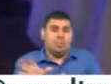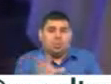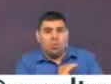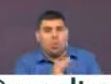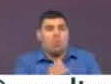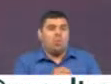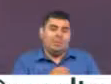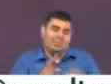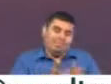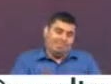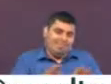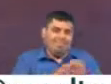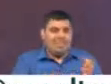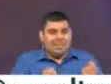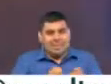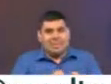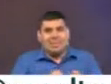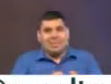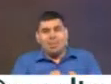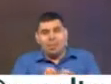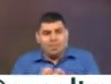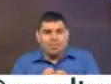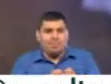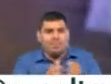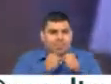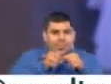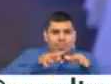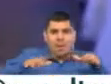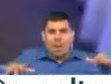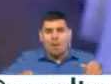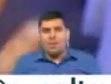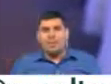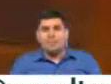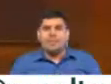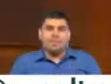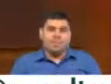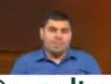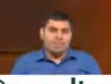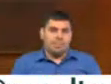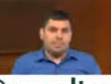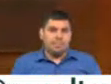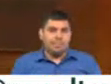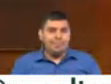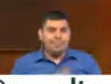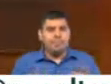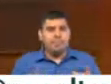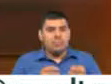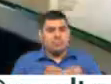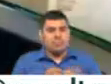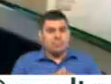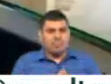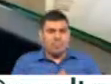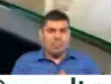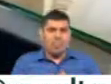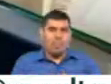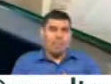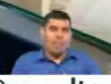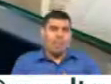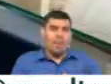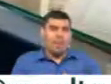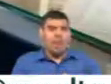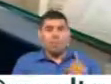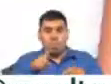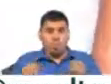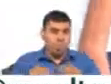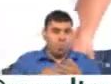a divulgar. También aclaró que las entidades judiciales serán las que determinen sanciones contra funcionarios que no respeten las